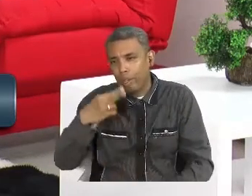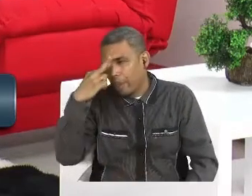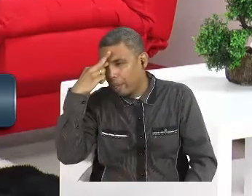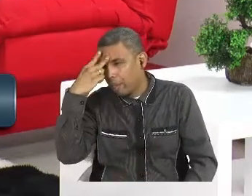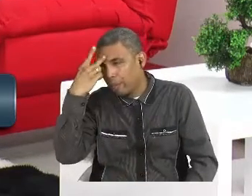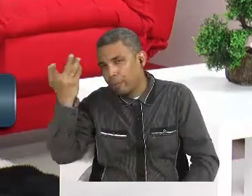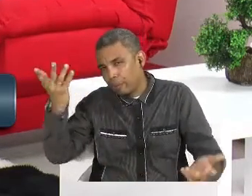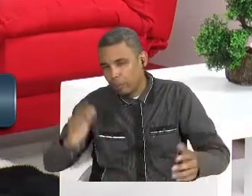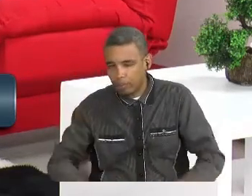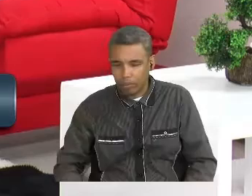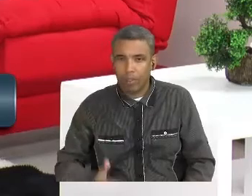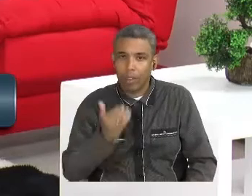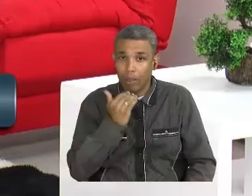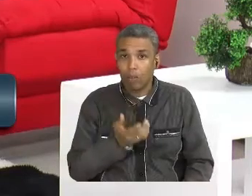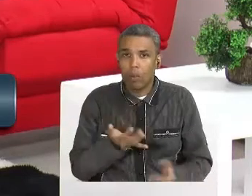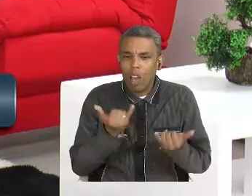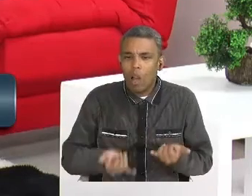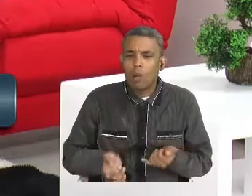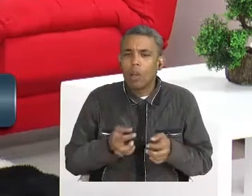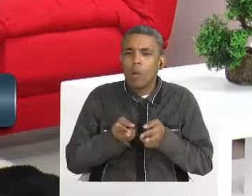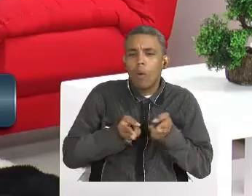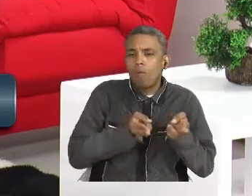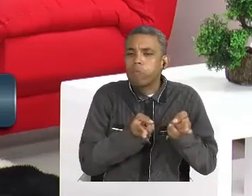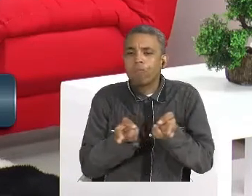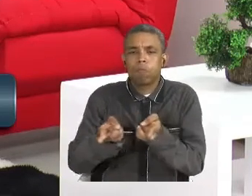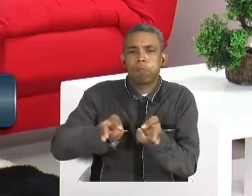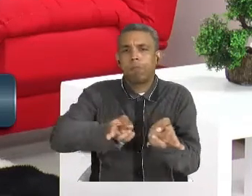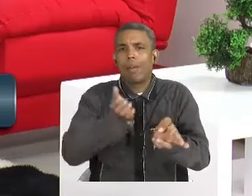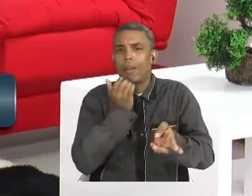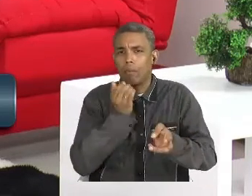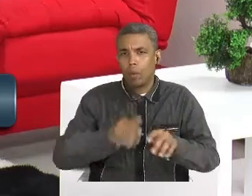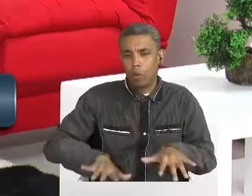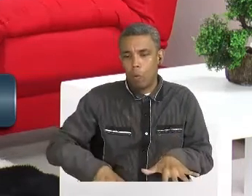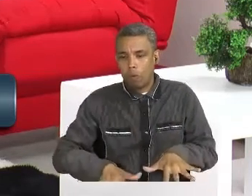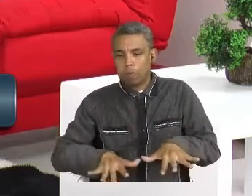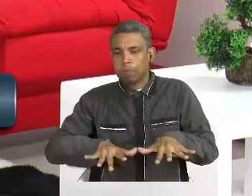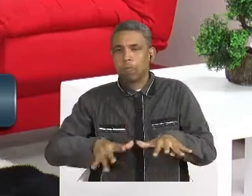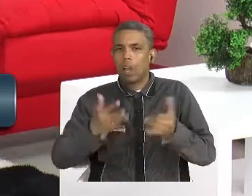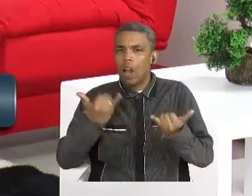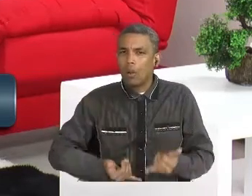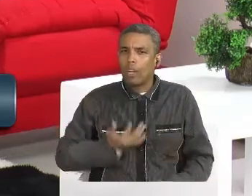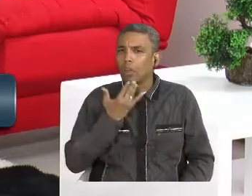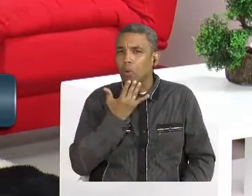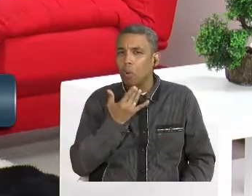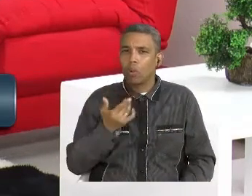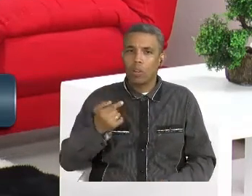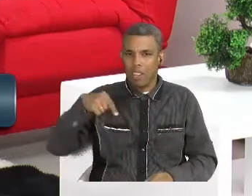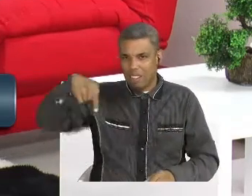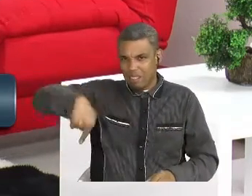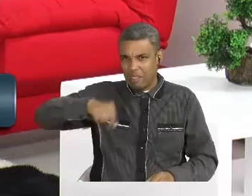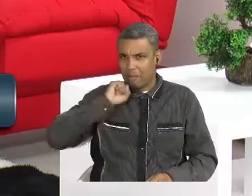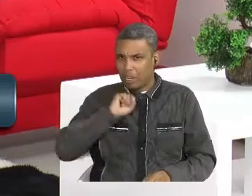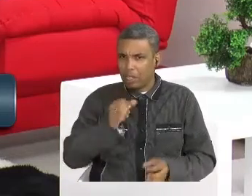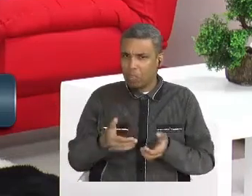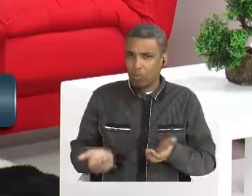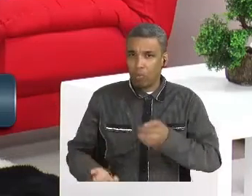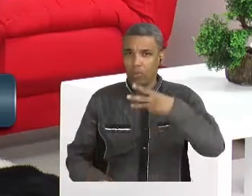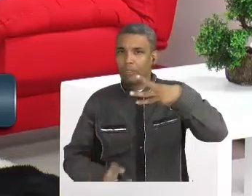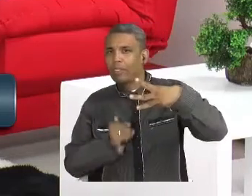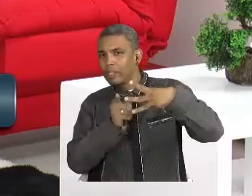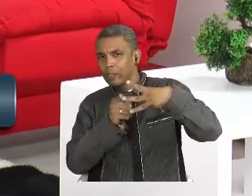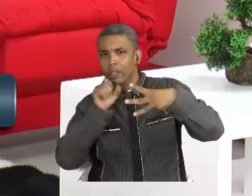ejemplo, en la alerta naranja, pero ¿qué ocurriría? Y es un tema de prevención, no es un tema de alarma, para que la gente lo tenga en cuenta.